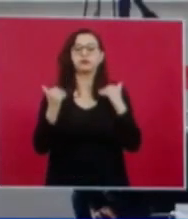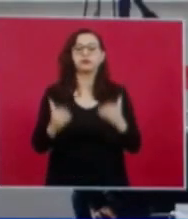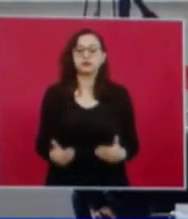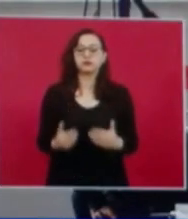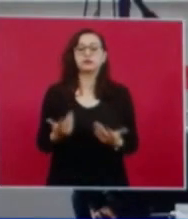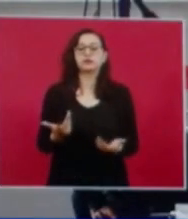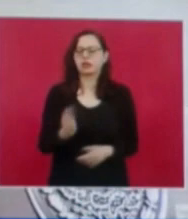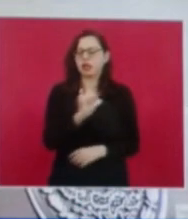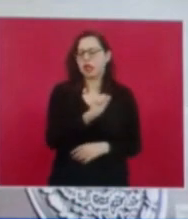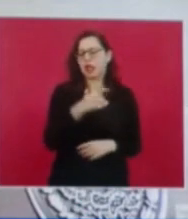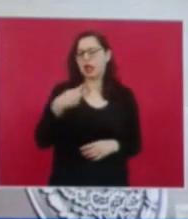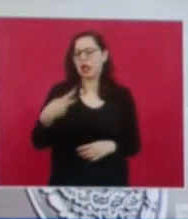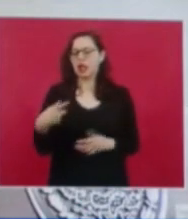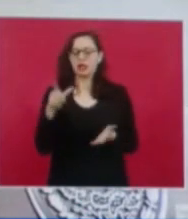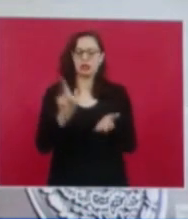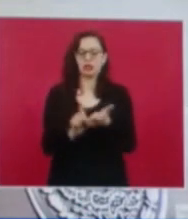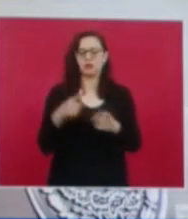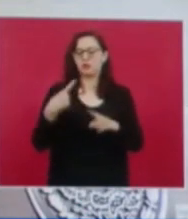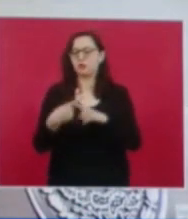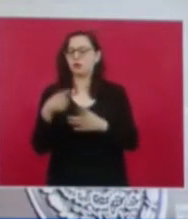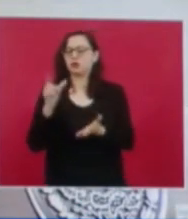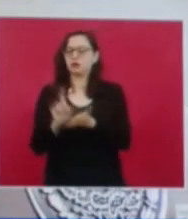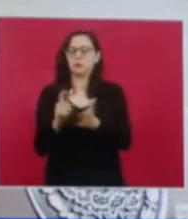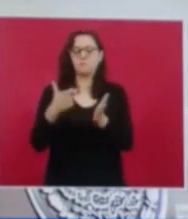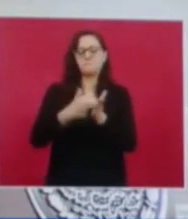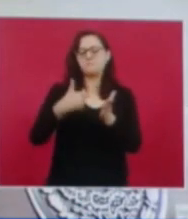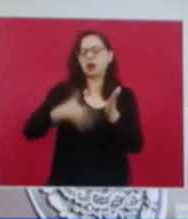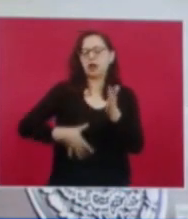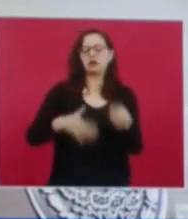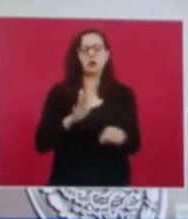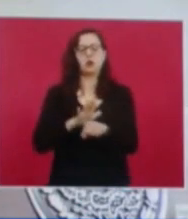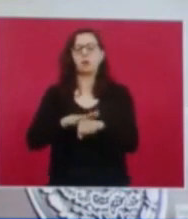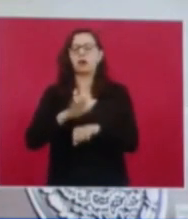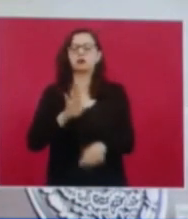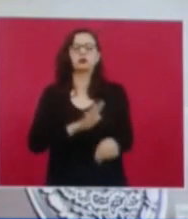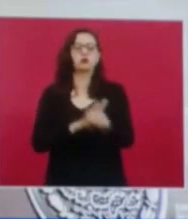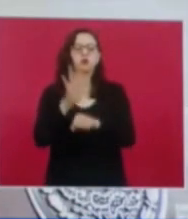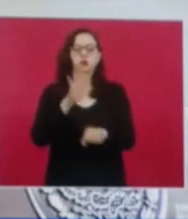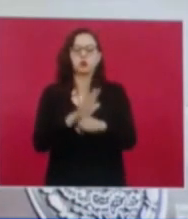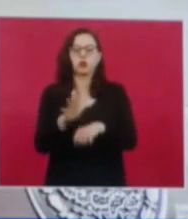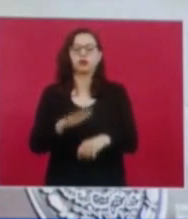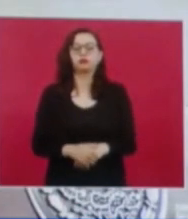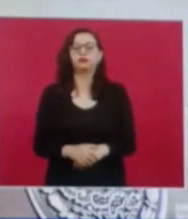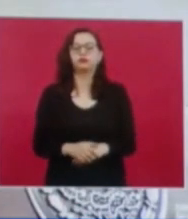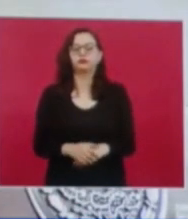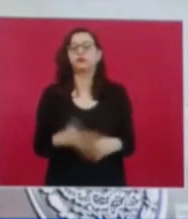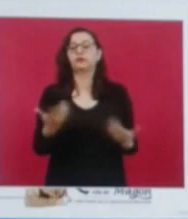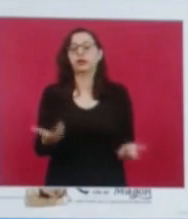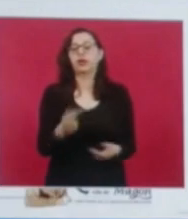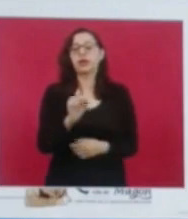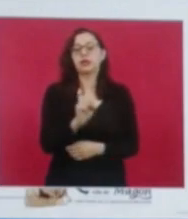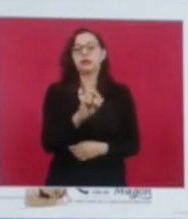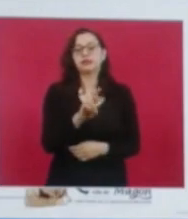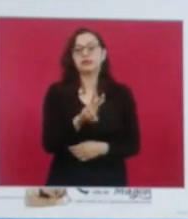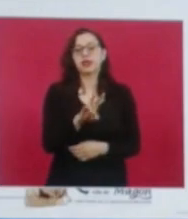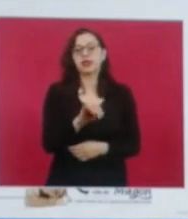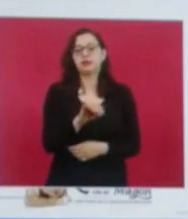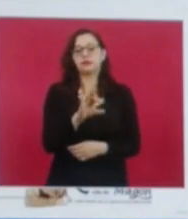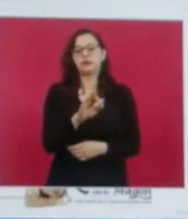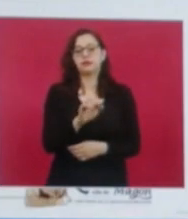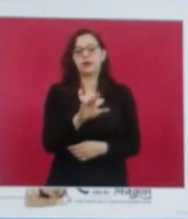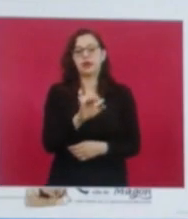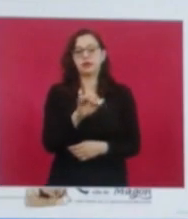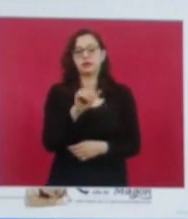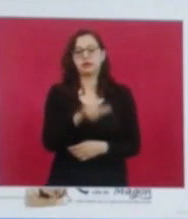auto destructivo dentro del modelo alternativo yo aspiro a que todo se decante gradualmente lo que está bien